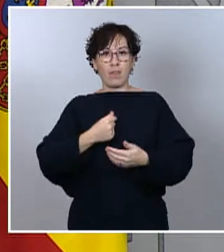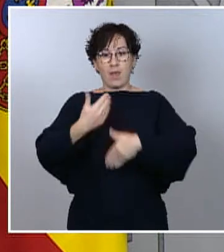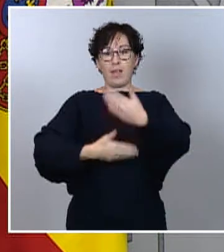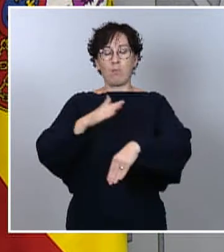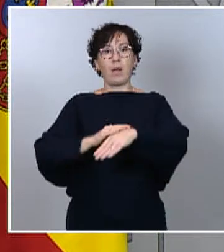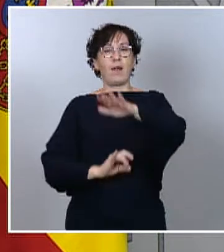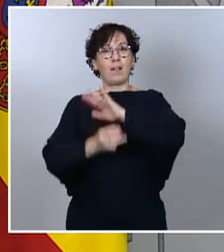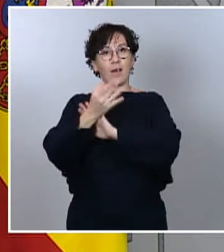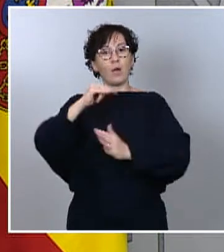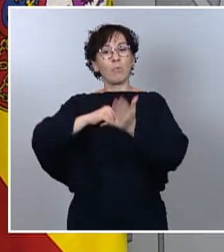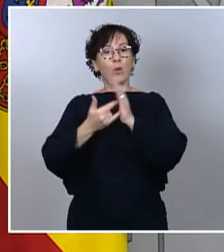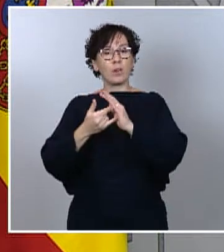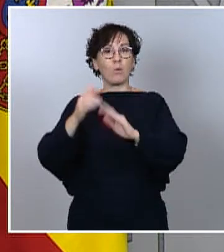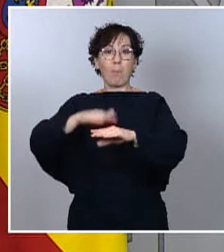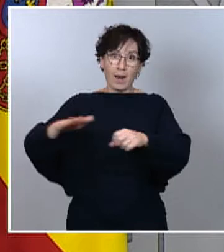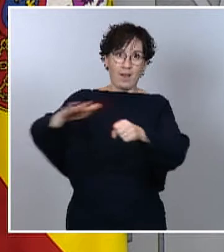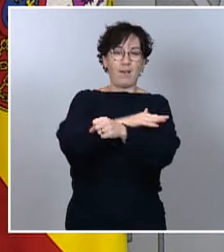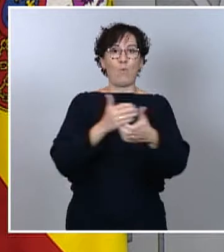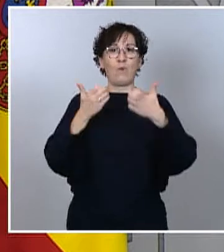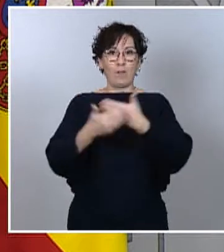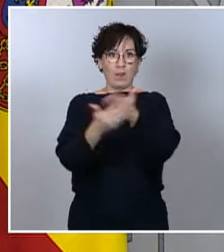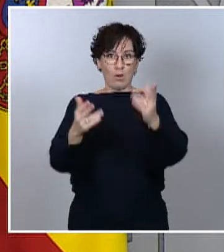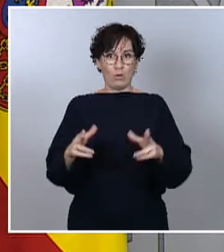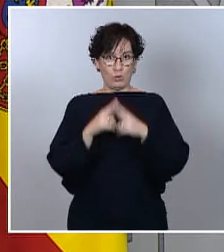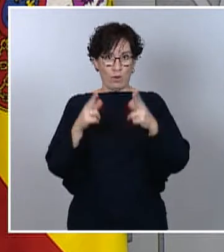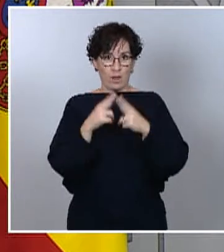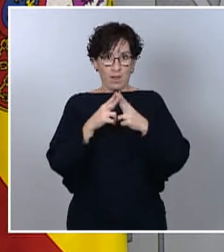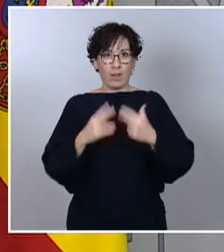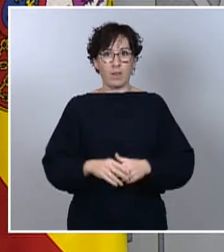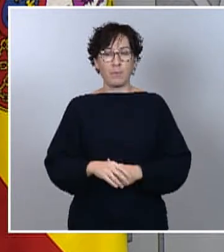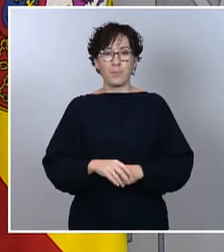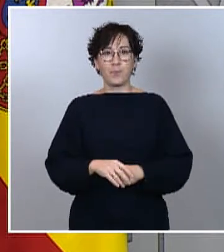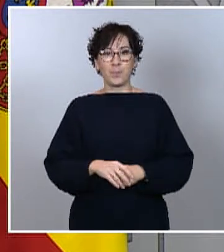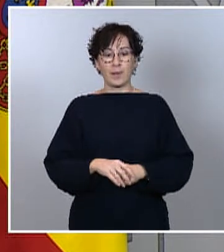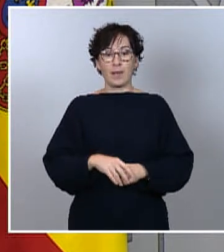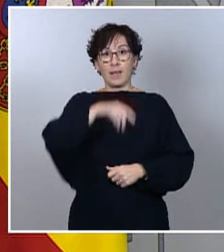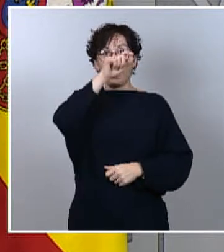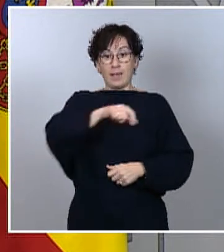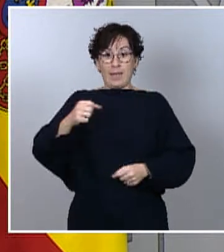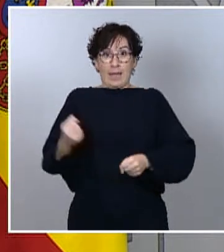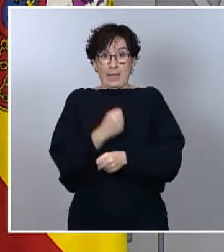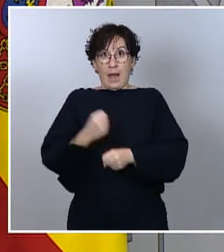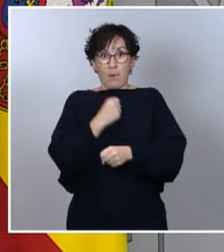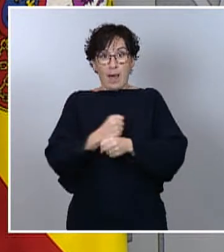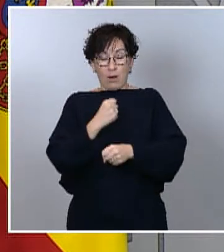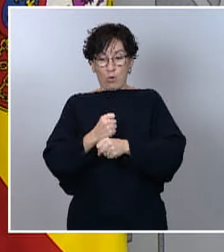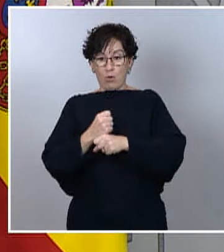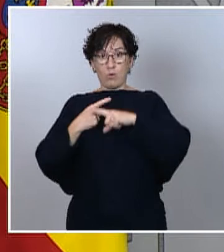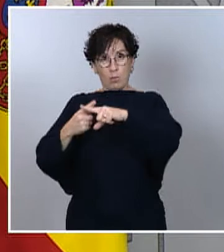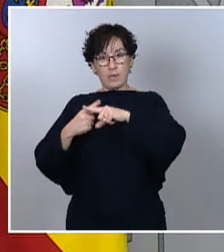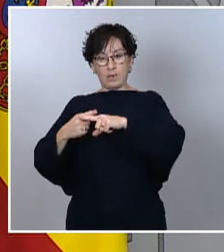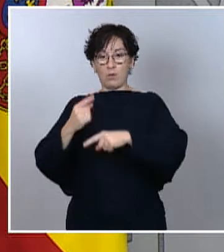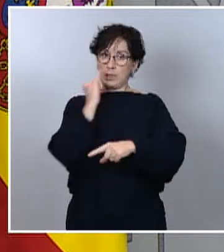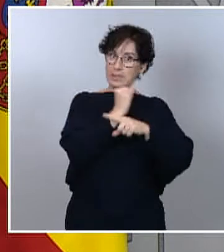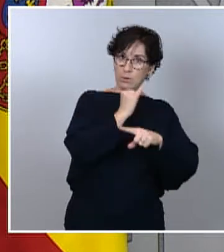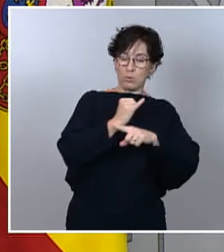toda la sociedad. El trabajo compartido entre los científicos del Instituto de Salud Carlos III, el Ministerio de Sanidad y los equipos